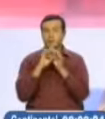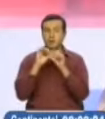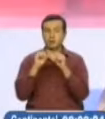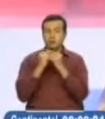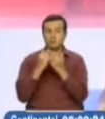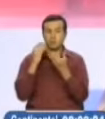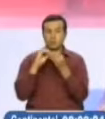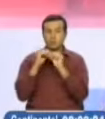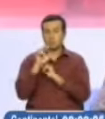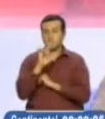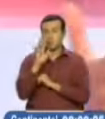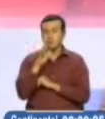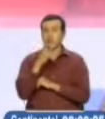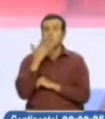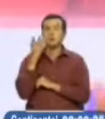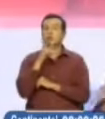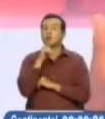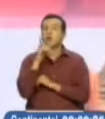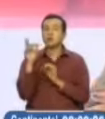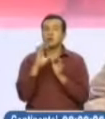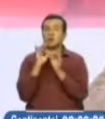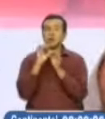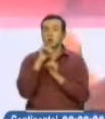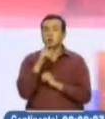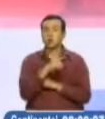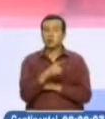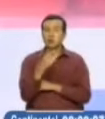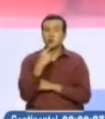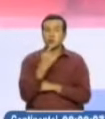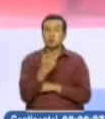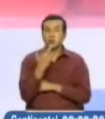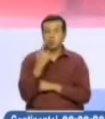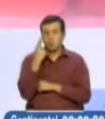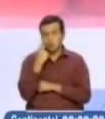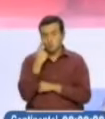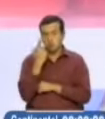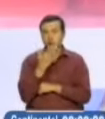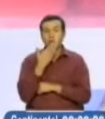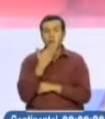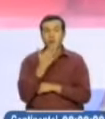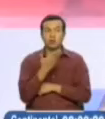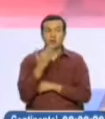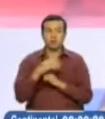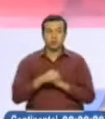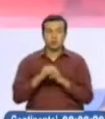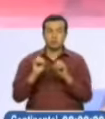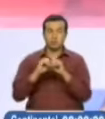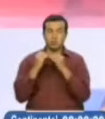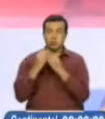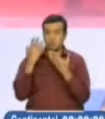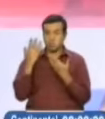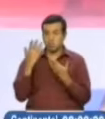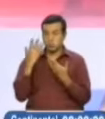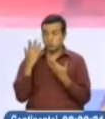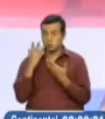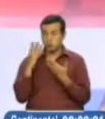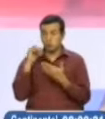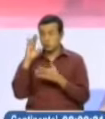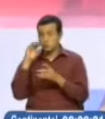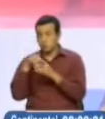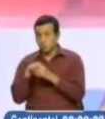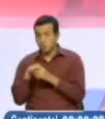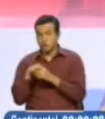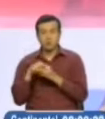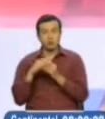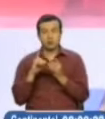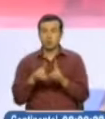correísmo debieron haber sido, digamos, no lo fueron, en una cuestión muy paradójica, las organizaciones sociales.